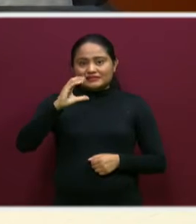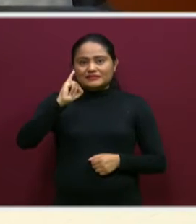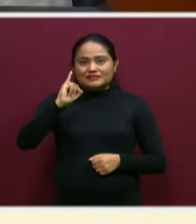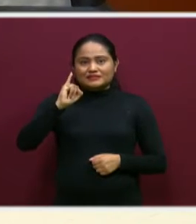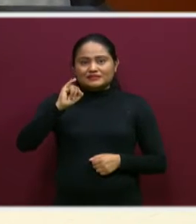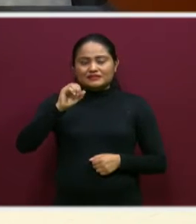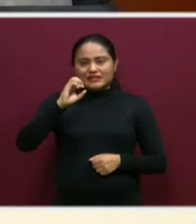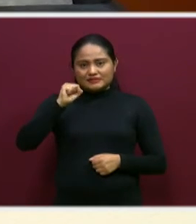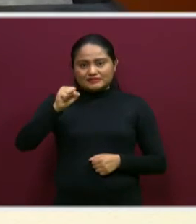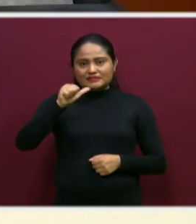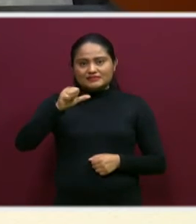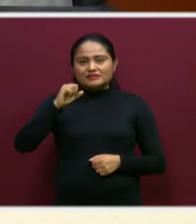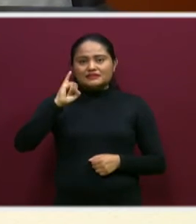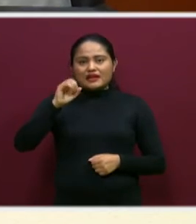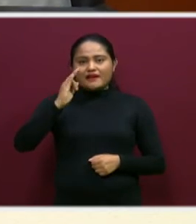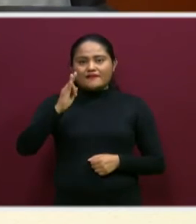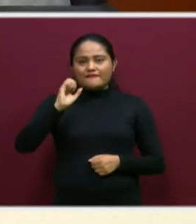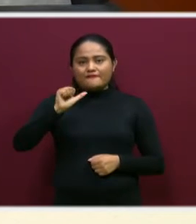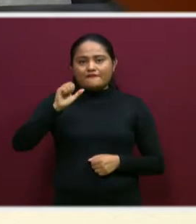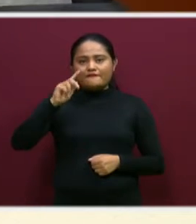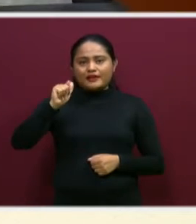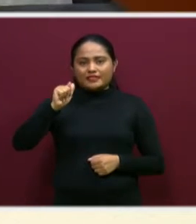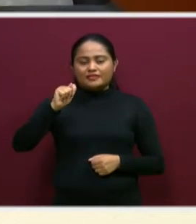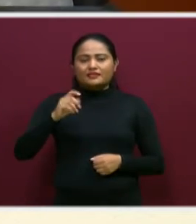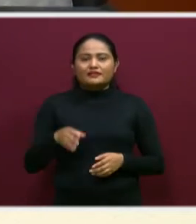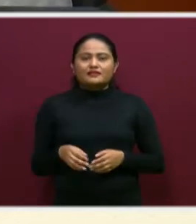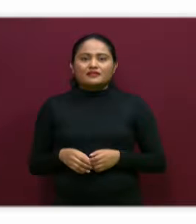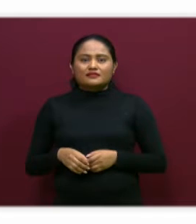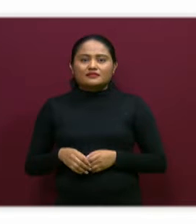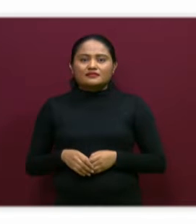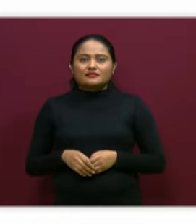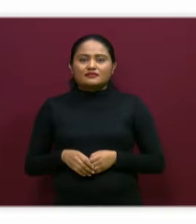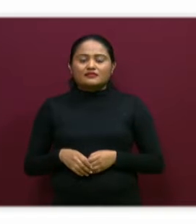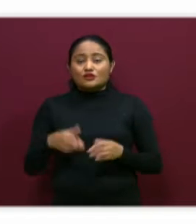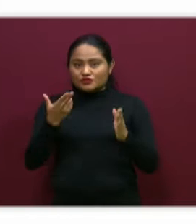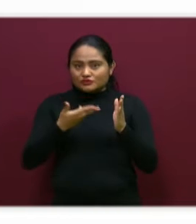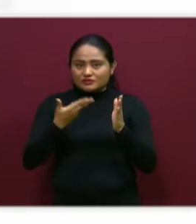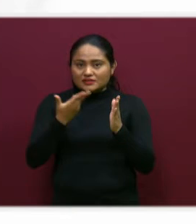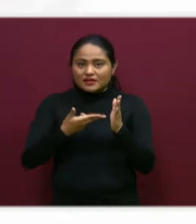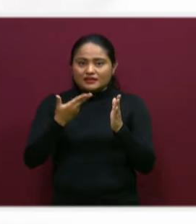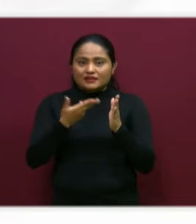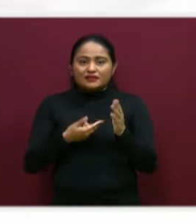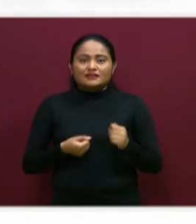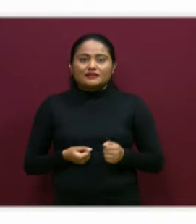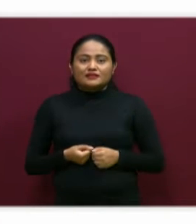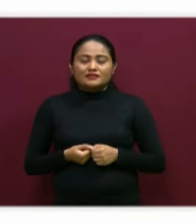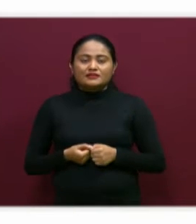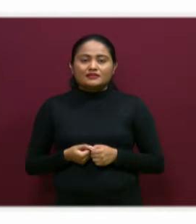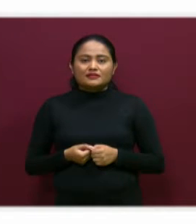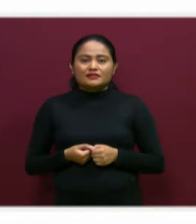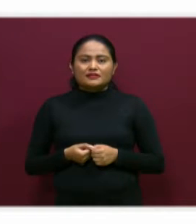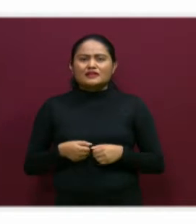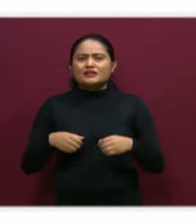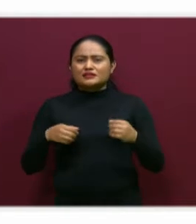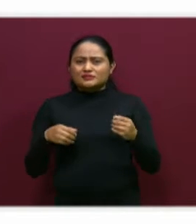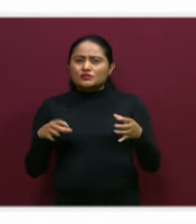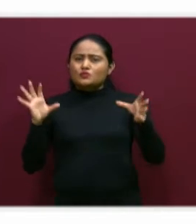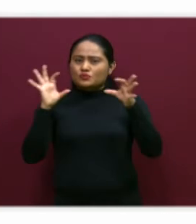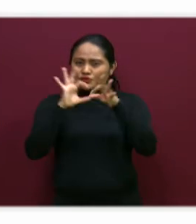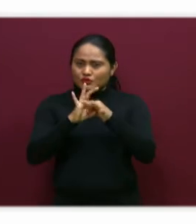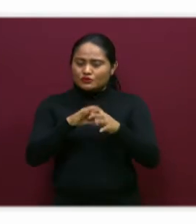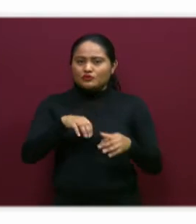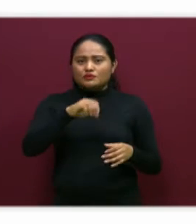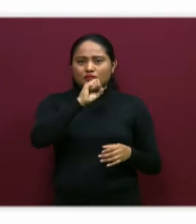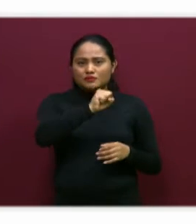bueno por parte de la secreta de cultura cabe mencionar que los talleres que se está haciendo en conjunto con concept forman parte